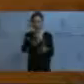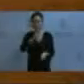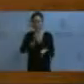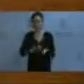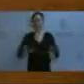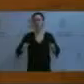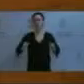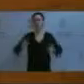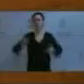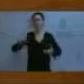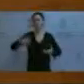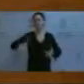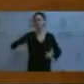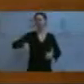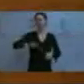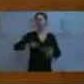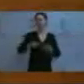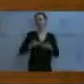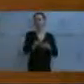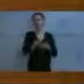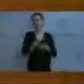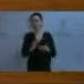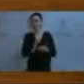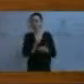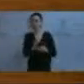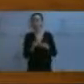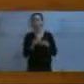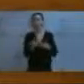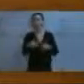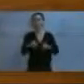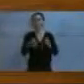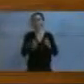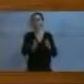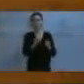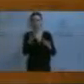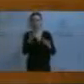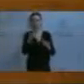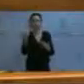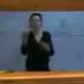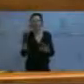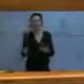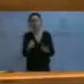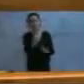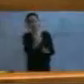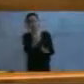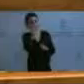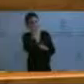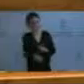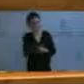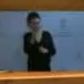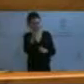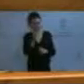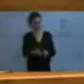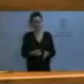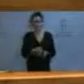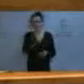Gobierno que preside en lo que resta de legislatura? Gracias, señora Fernández. Señor presidente, tiene la palabra.